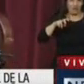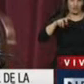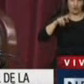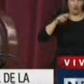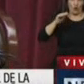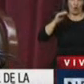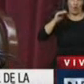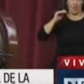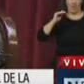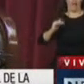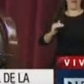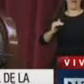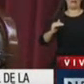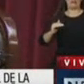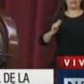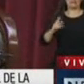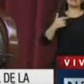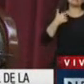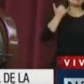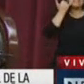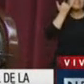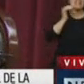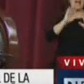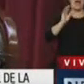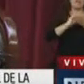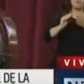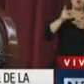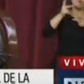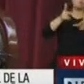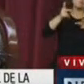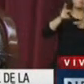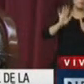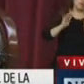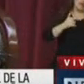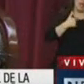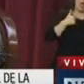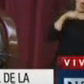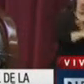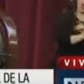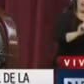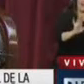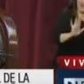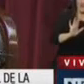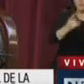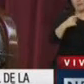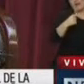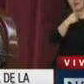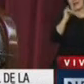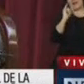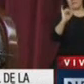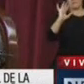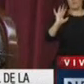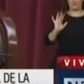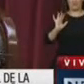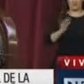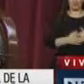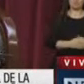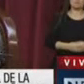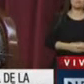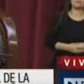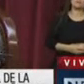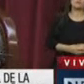este presupuesto? ¿Te conforma este presupuesto? Porque da la sensación que lo que transmitís es, y bueno, es lo que hay, no es hasta lo que llegamos a